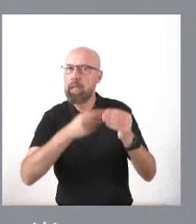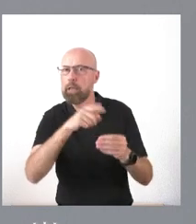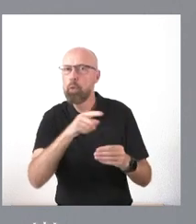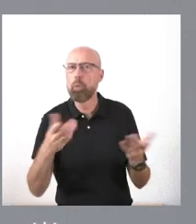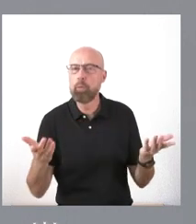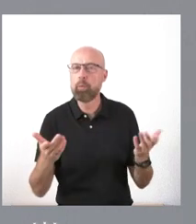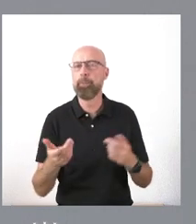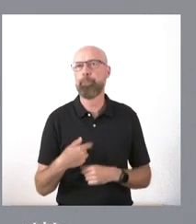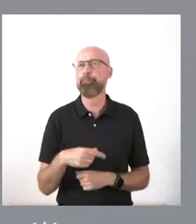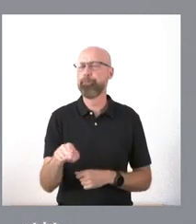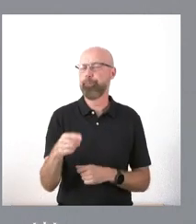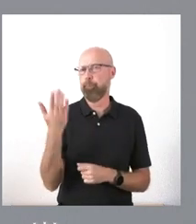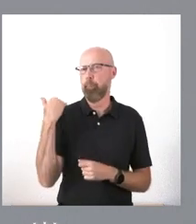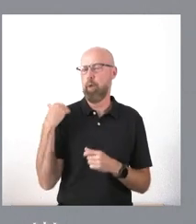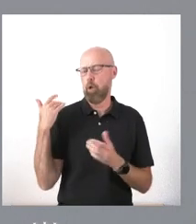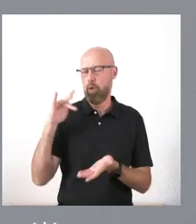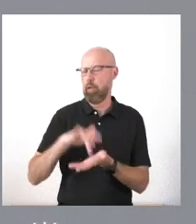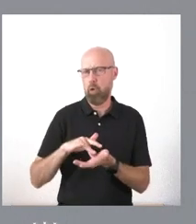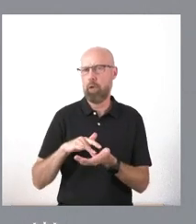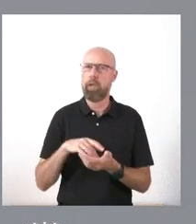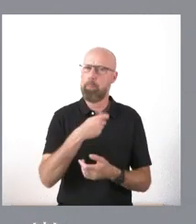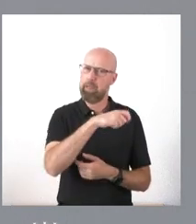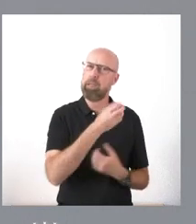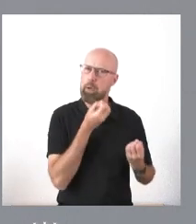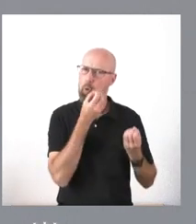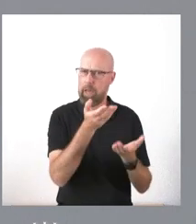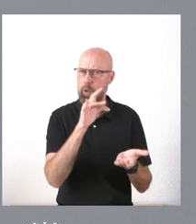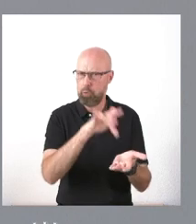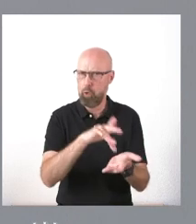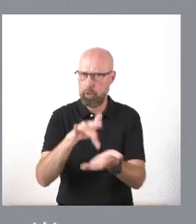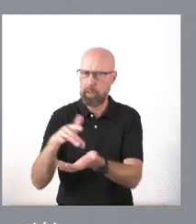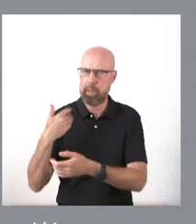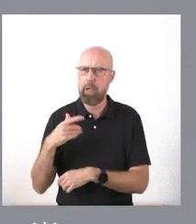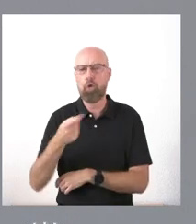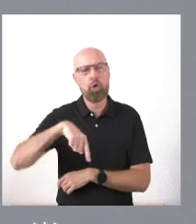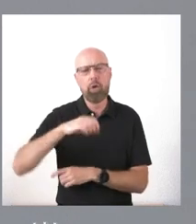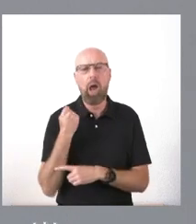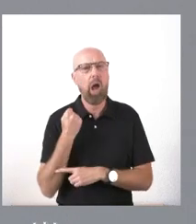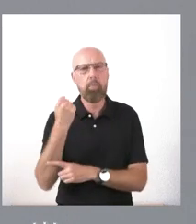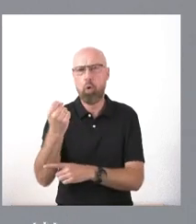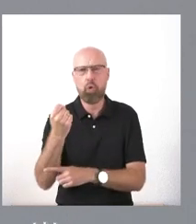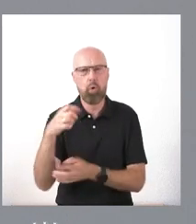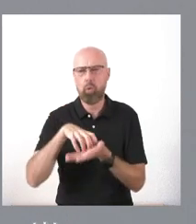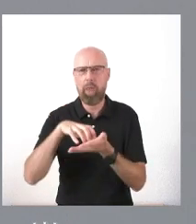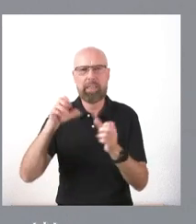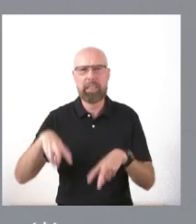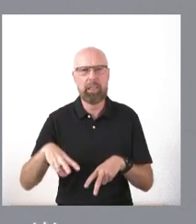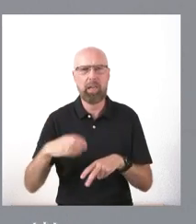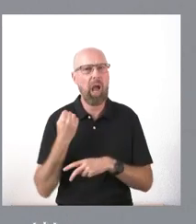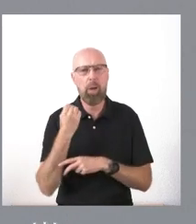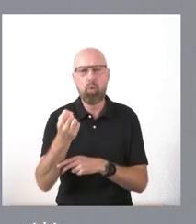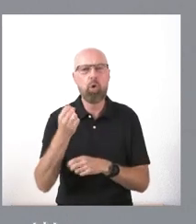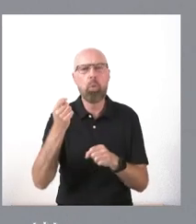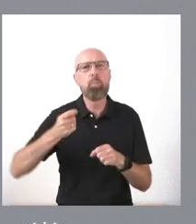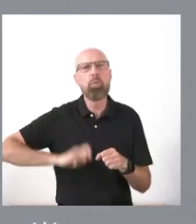el otro día dejamos muy claro y el presidente lo ha dicho en varias ocasiones nuestro apoyo inequívoco a todos los profesionales que trabajan en la junta de Castilla y león